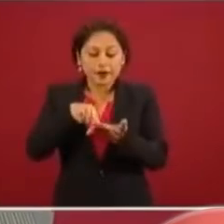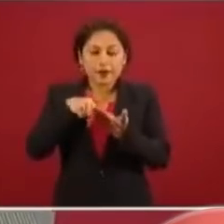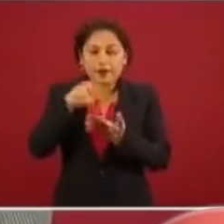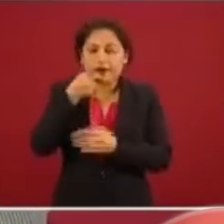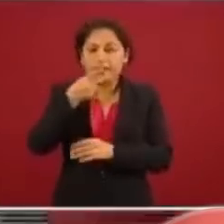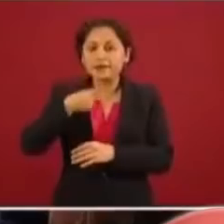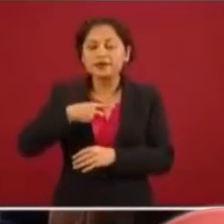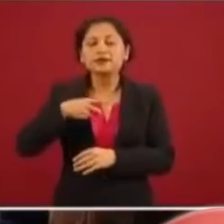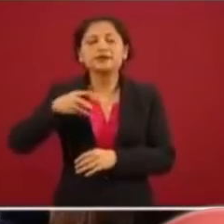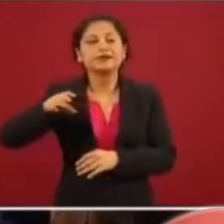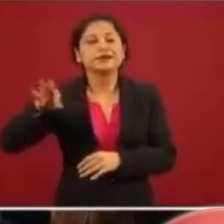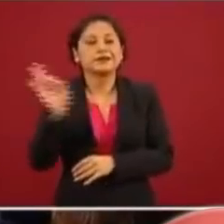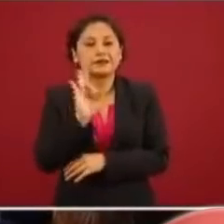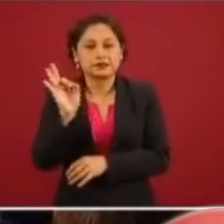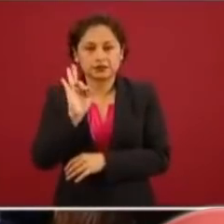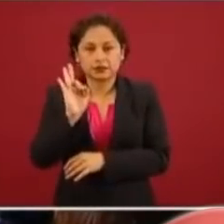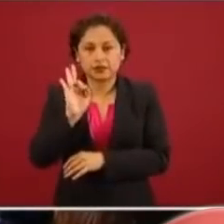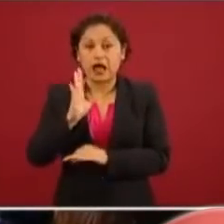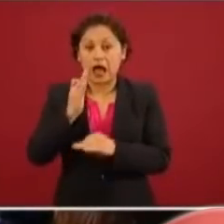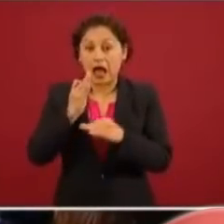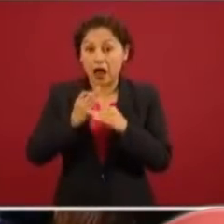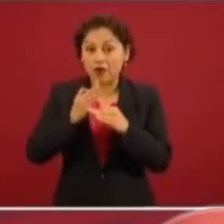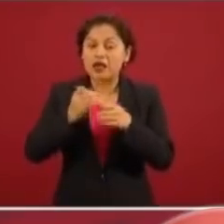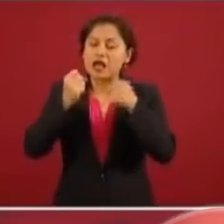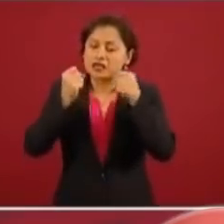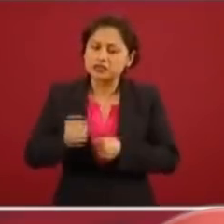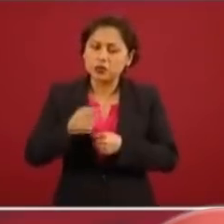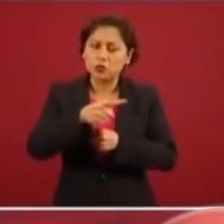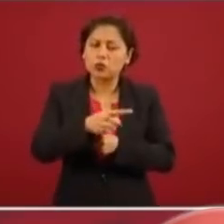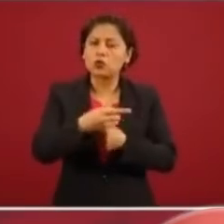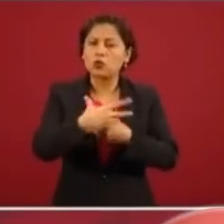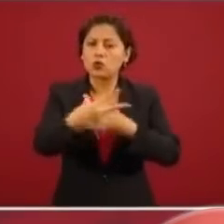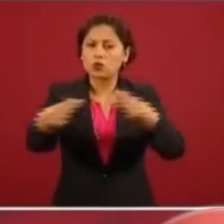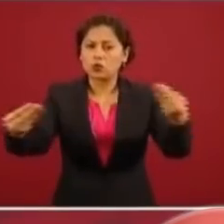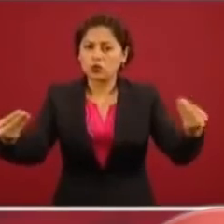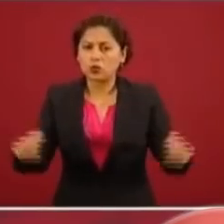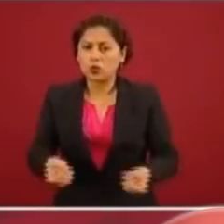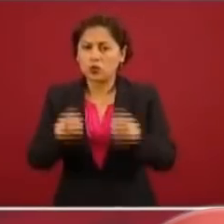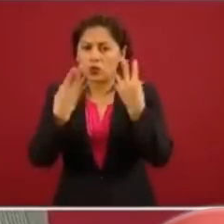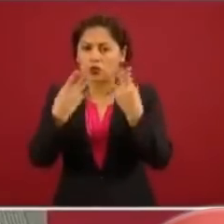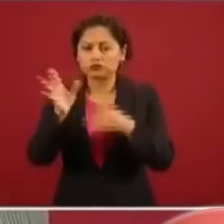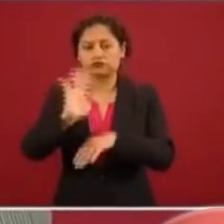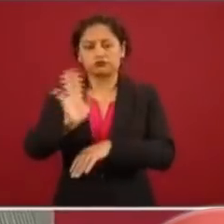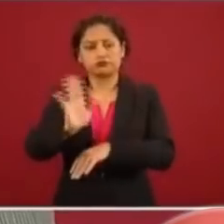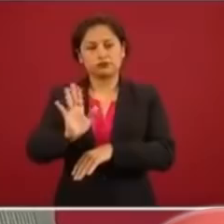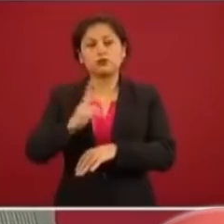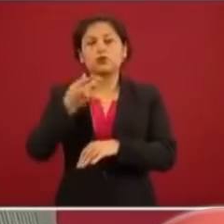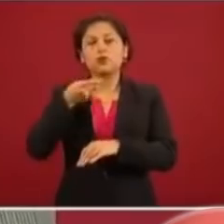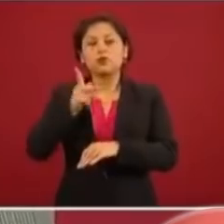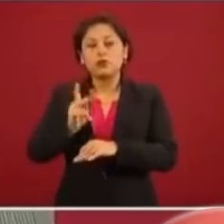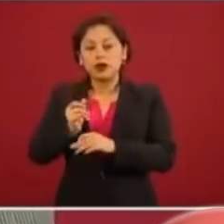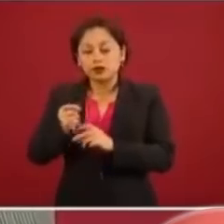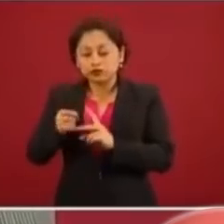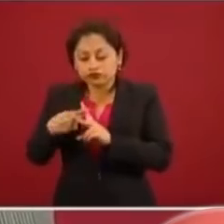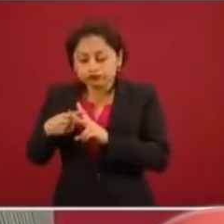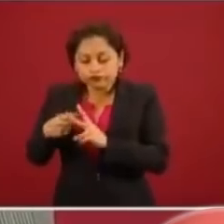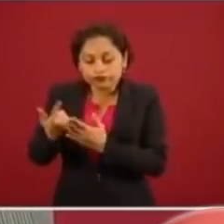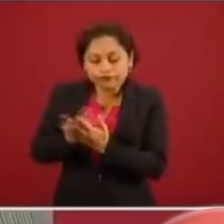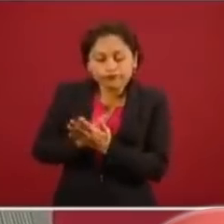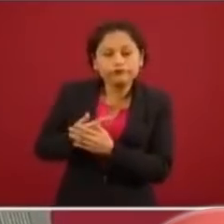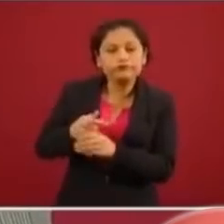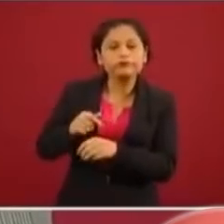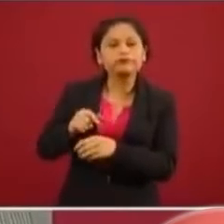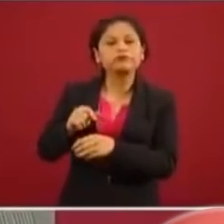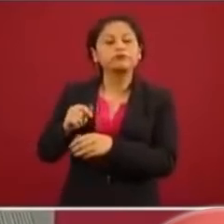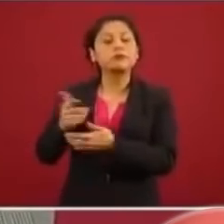tengamos esos casos ya asegurados, es un estimativo y debemos también tomarlo con la tranquilidad de